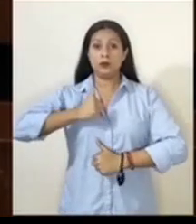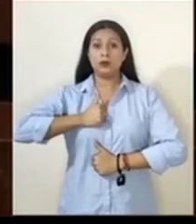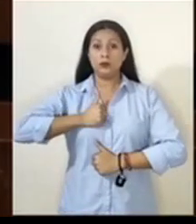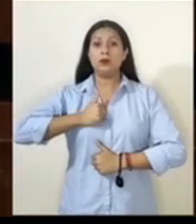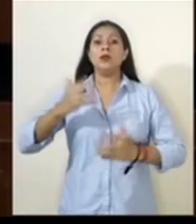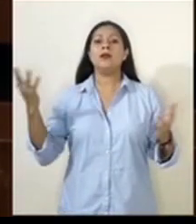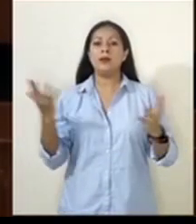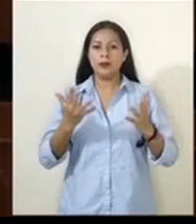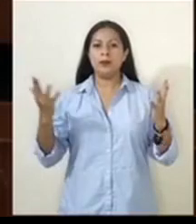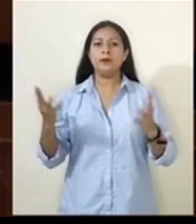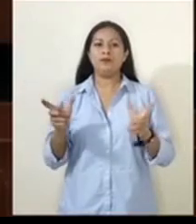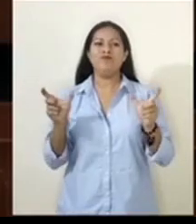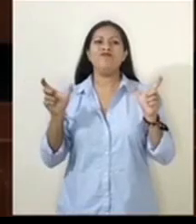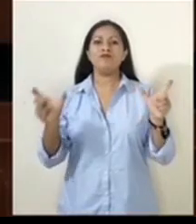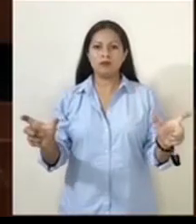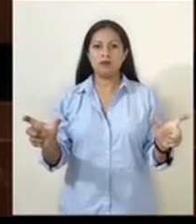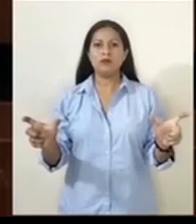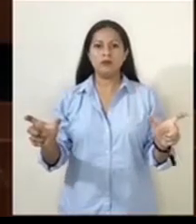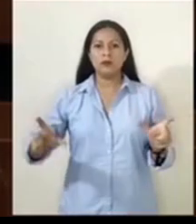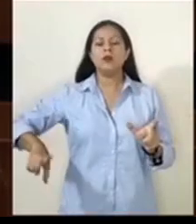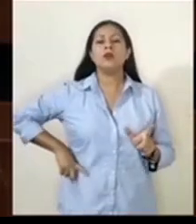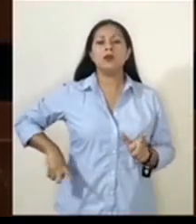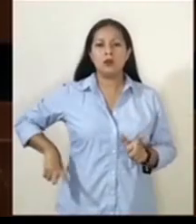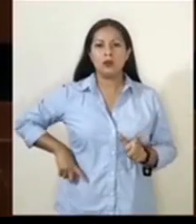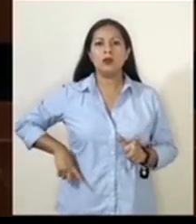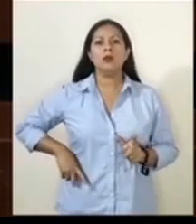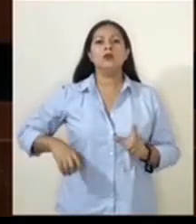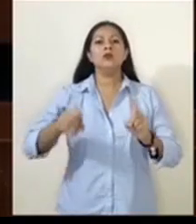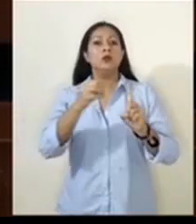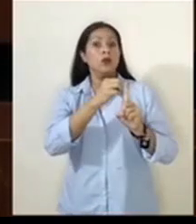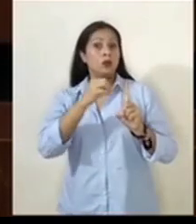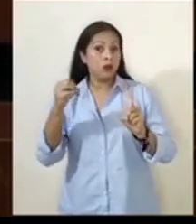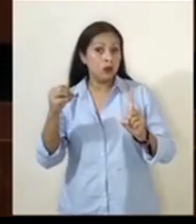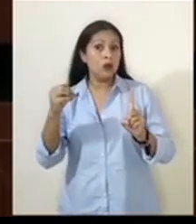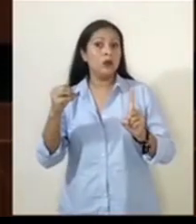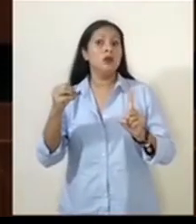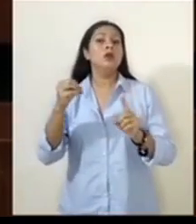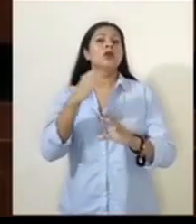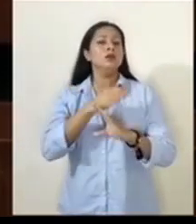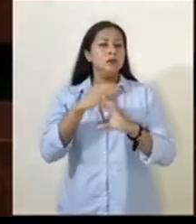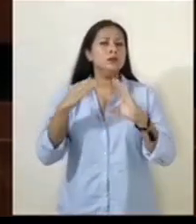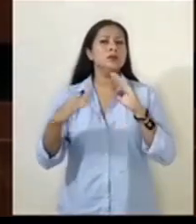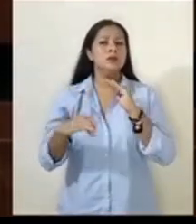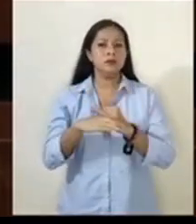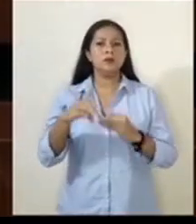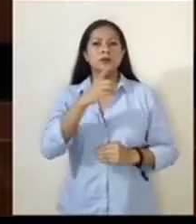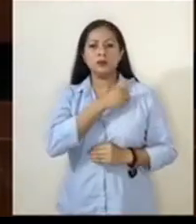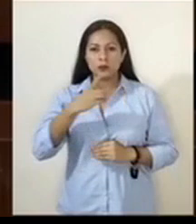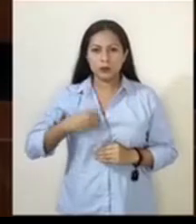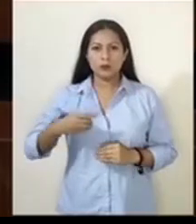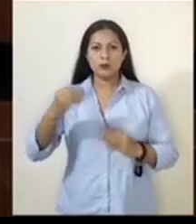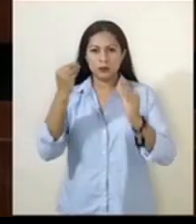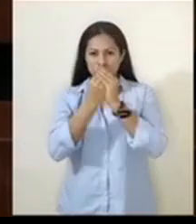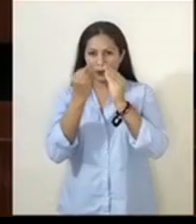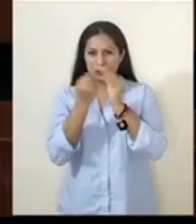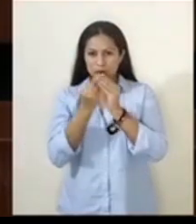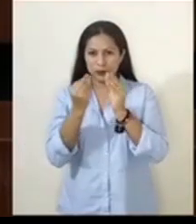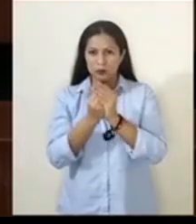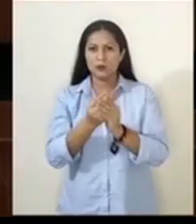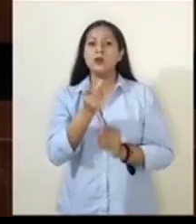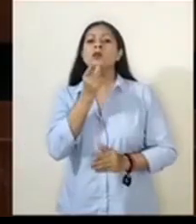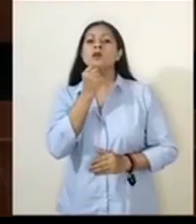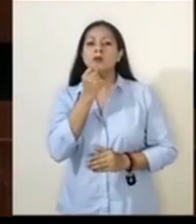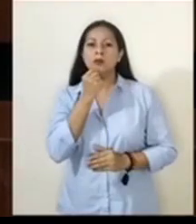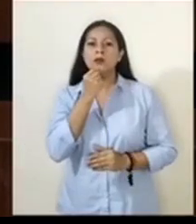realizará las tareas de seguridad pública con su organización y medios y deberá de capacitarse en la doctrina